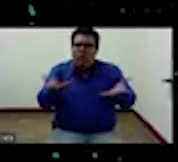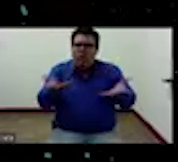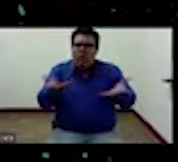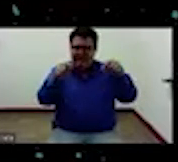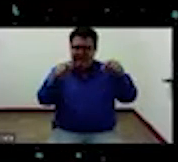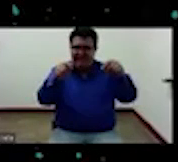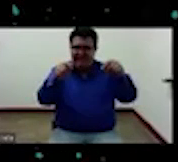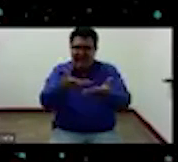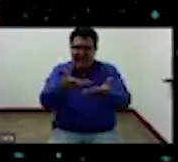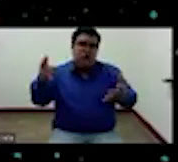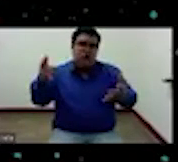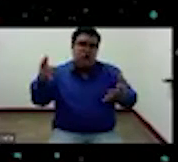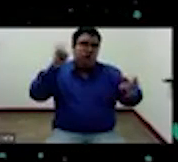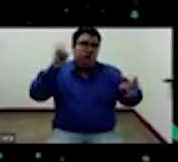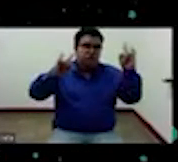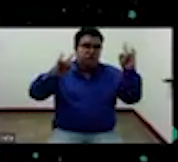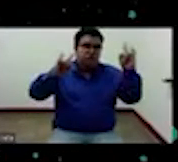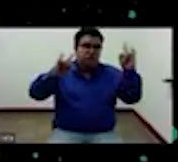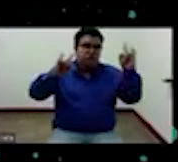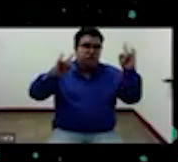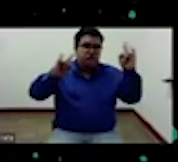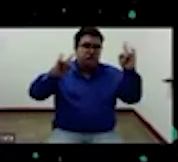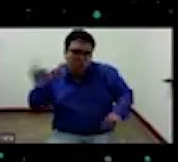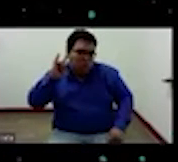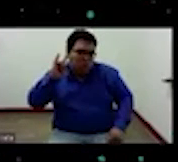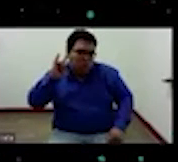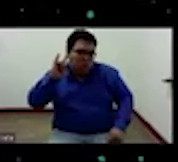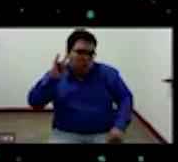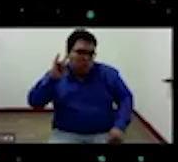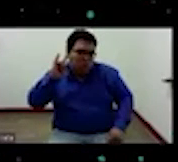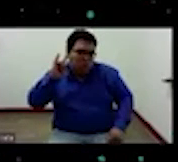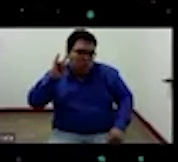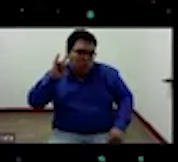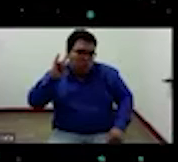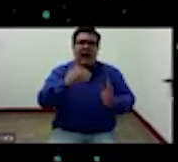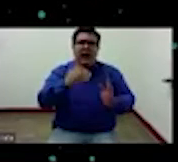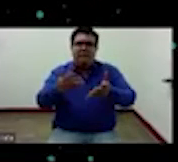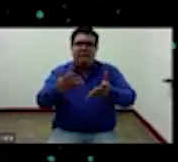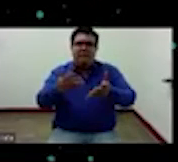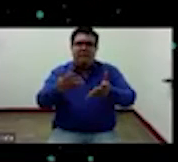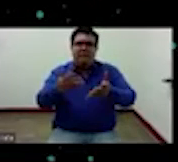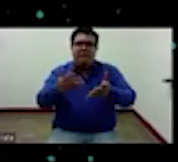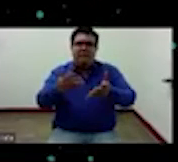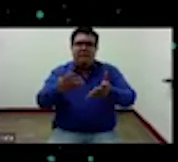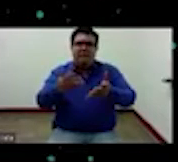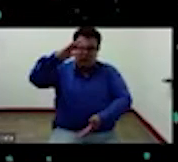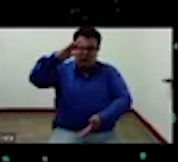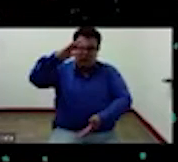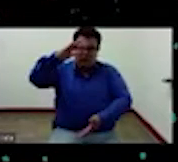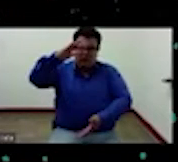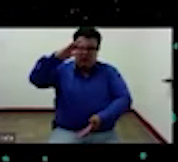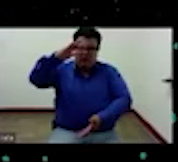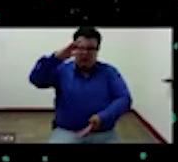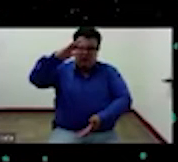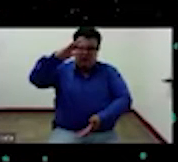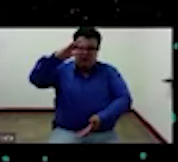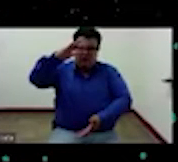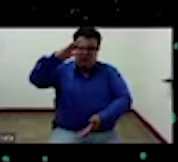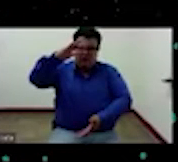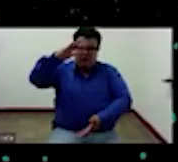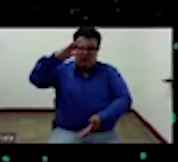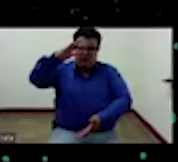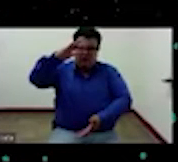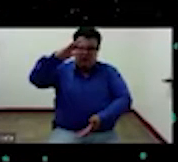que ya no suenan, por ejemplo, triturar los discos, prensar los discos, o inventarme